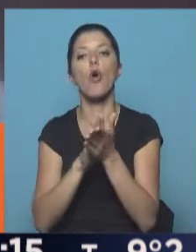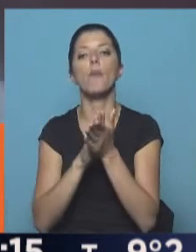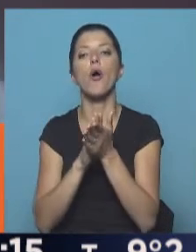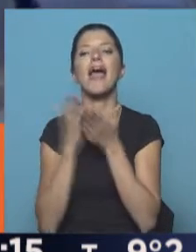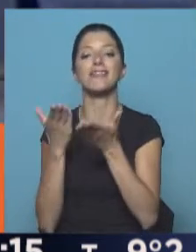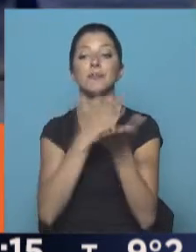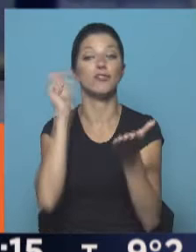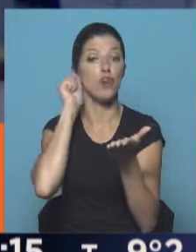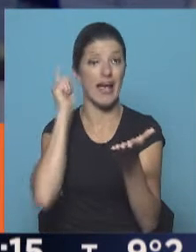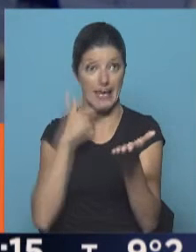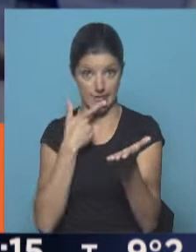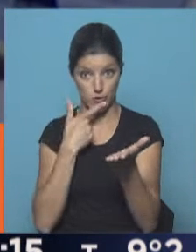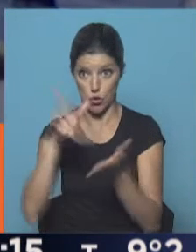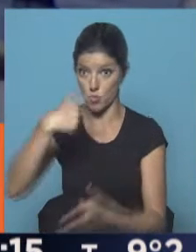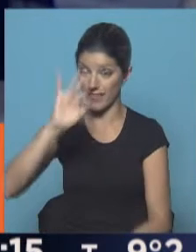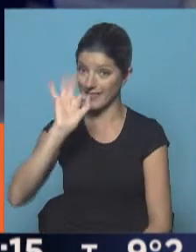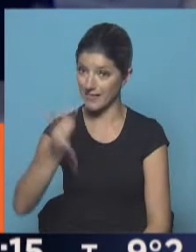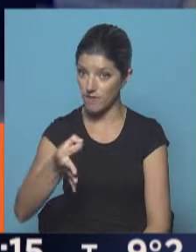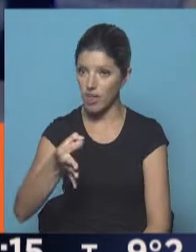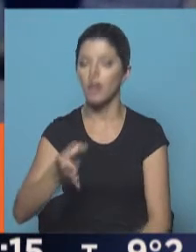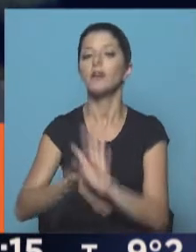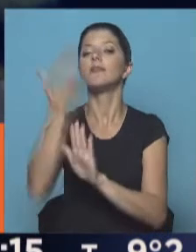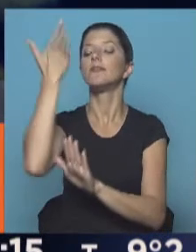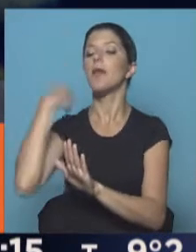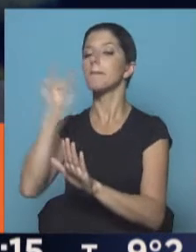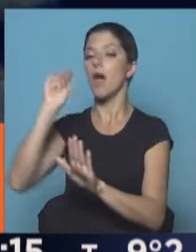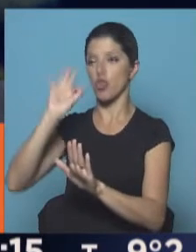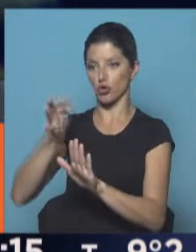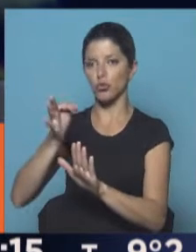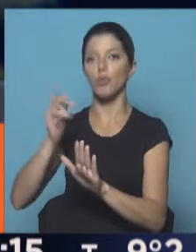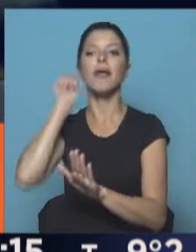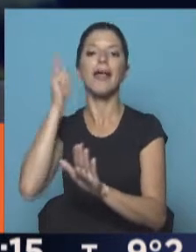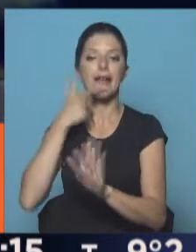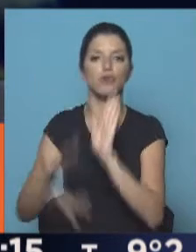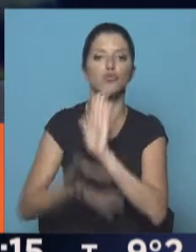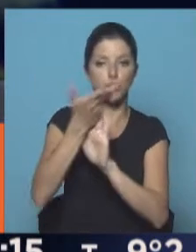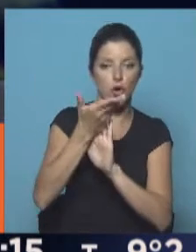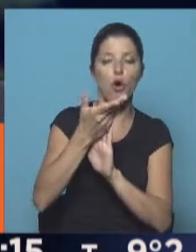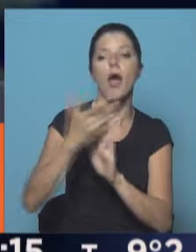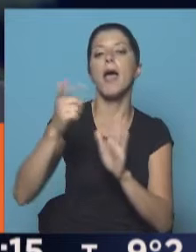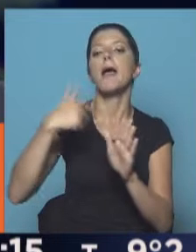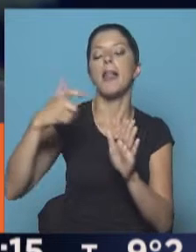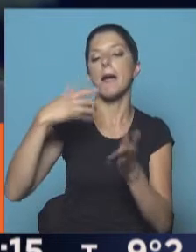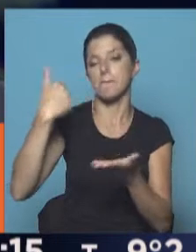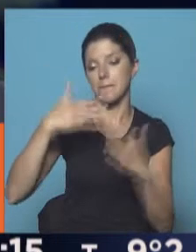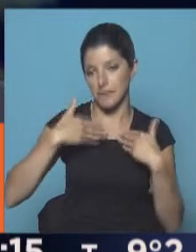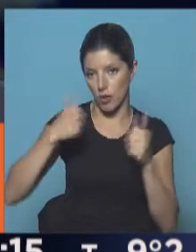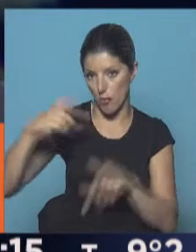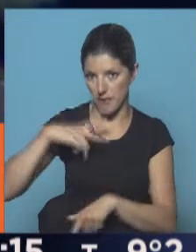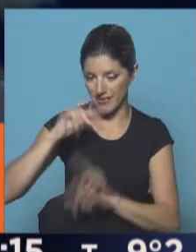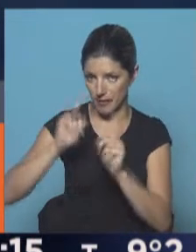Ustedes saben que desde octubre vino el ajuste de gas, las prepagas, con lo cual vamos a tener una